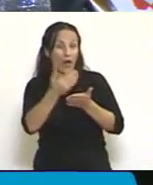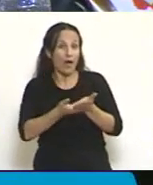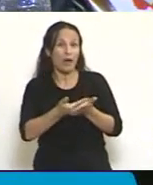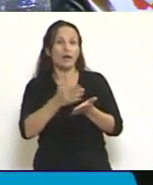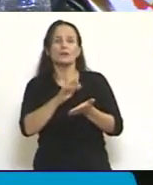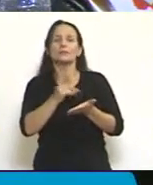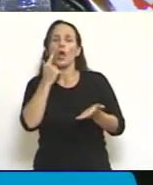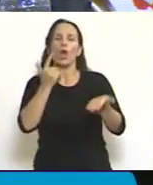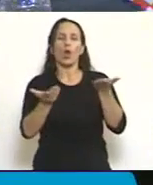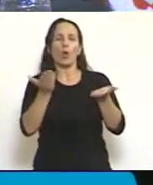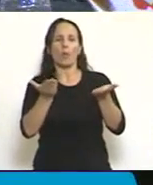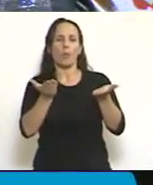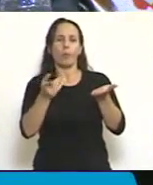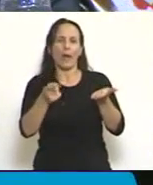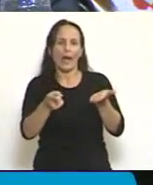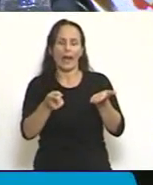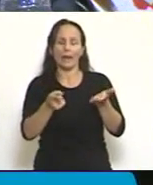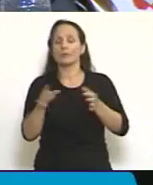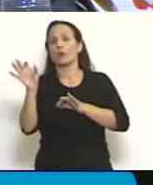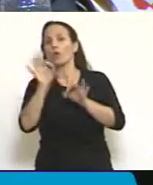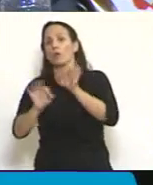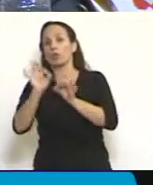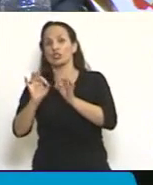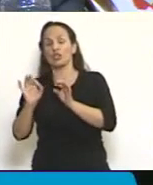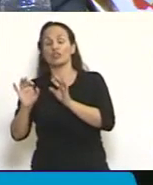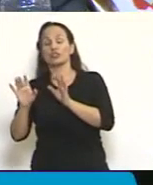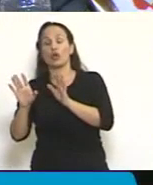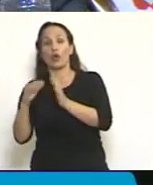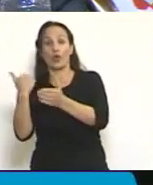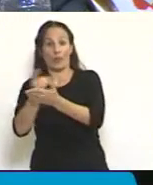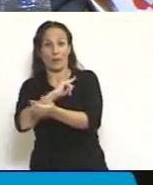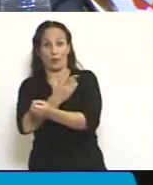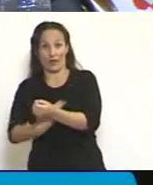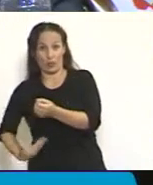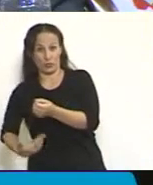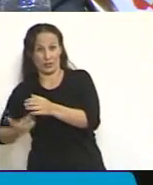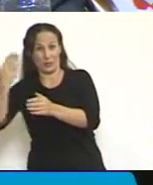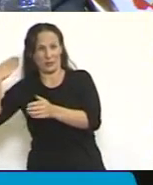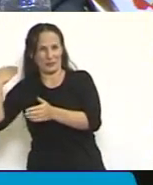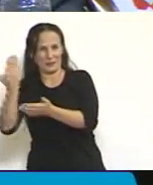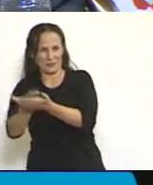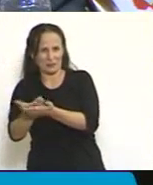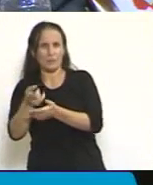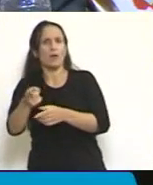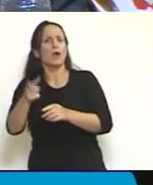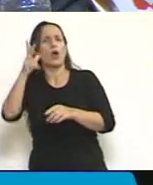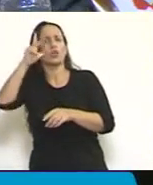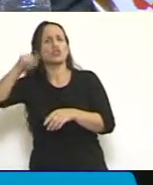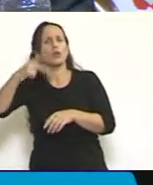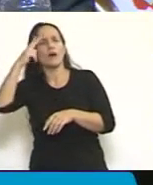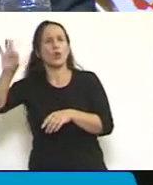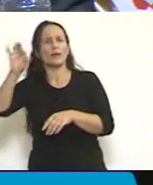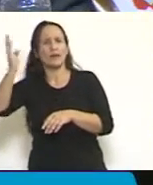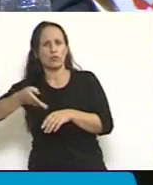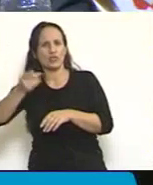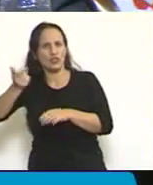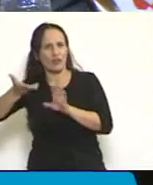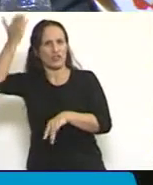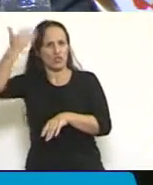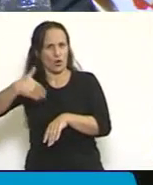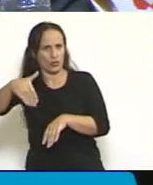realidad demuestran claramente que ese proyecto de presupuesto era un dibujo y que en todo caso la discusión que planteó